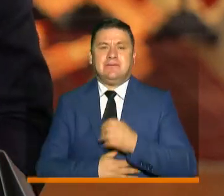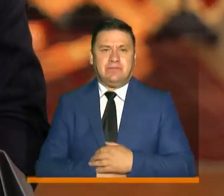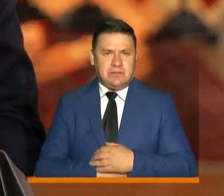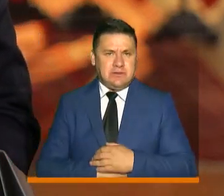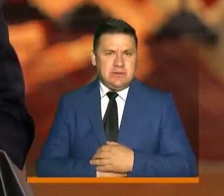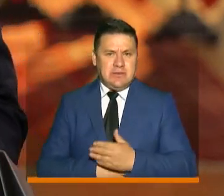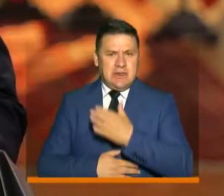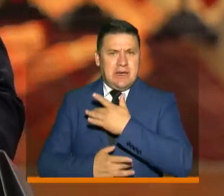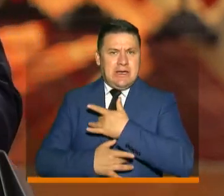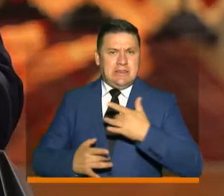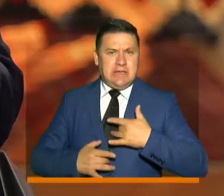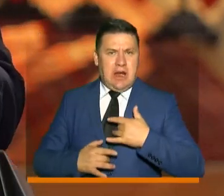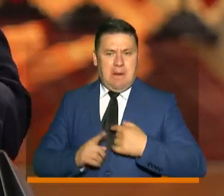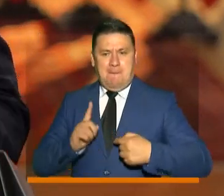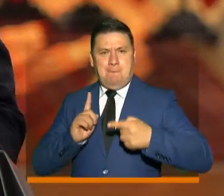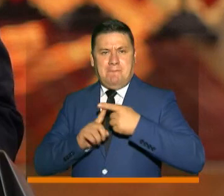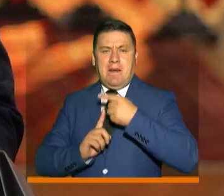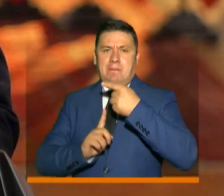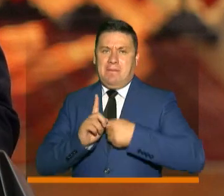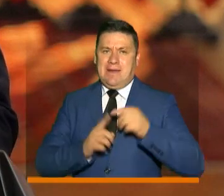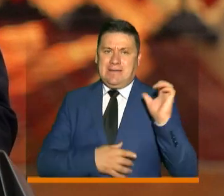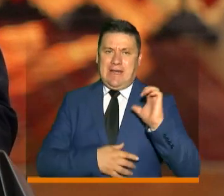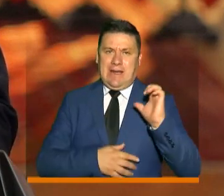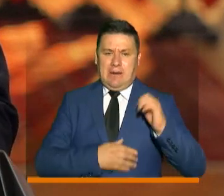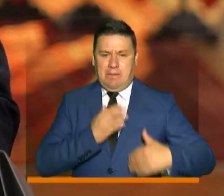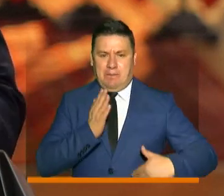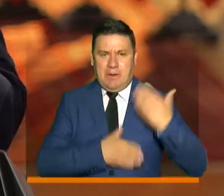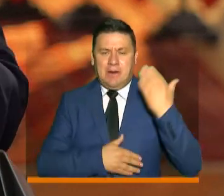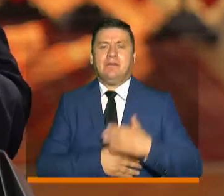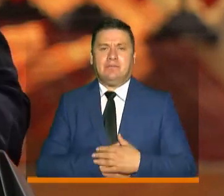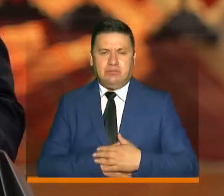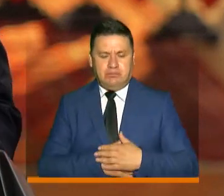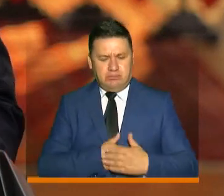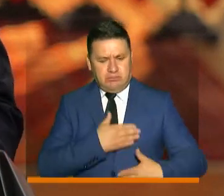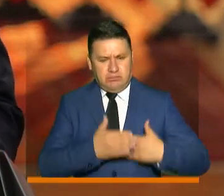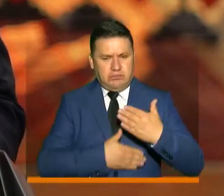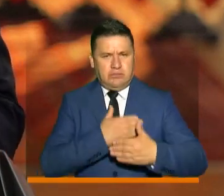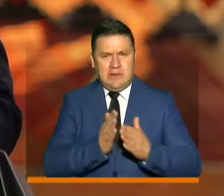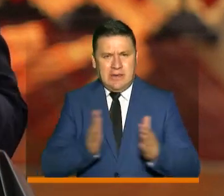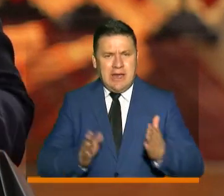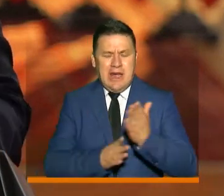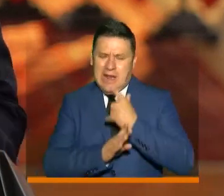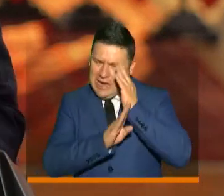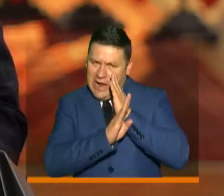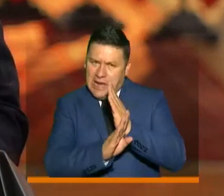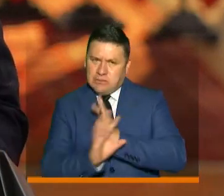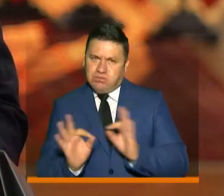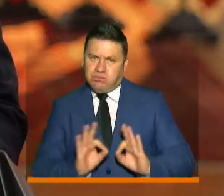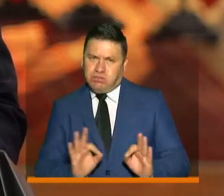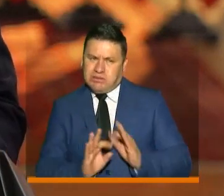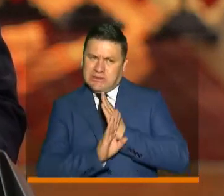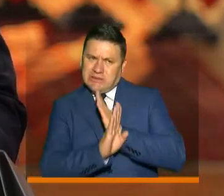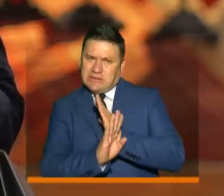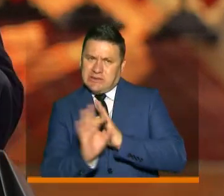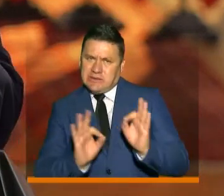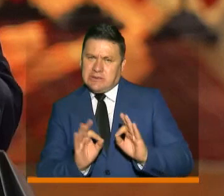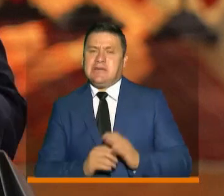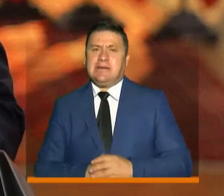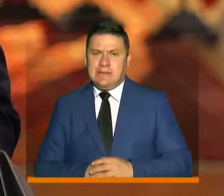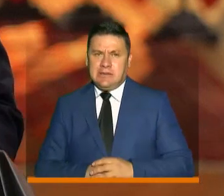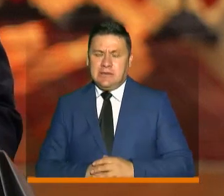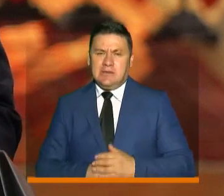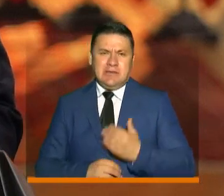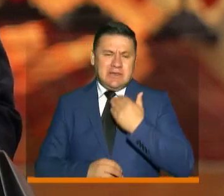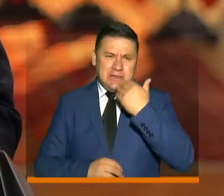primeras medidas sanitarias en el mes de enero e iniciamos la fase de prevención y preparación ante la